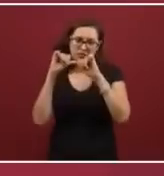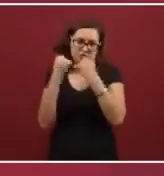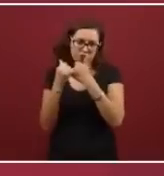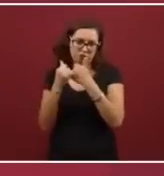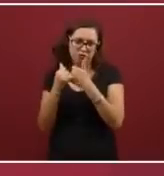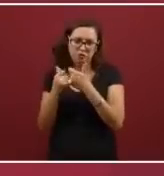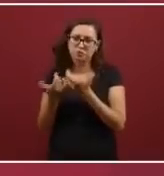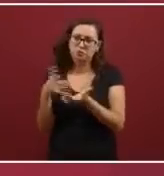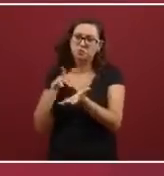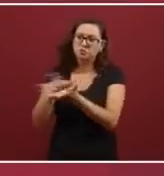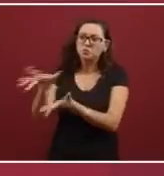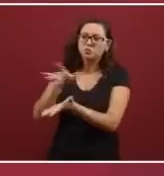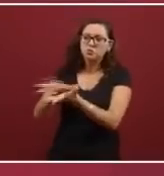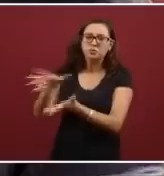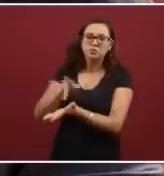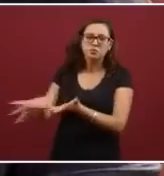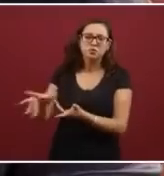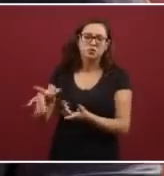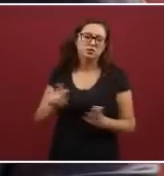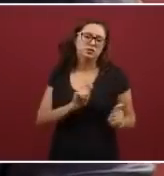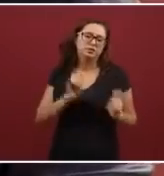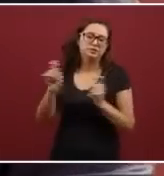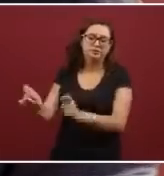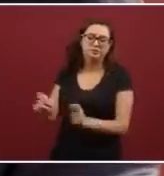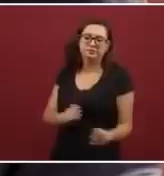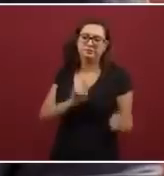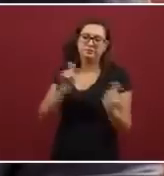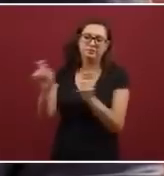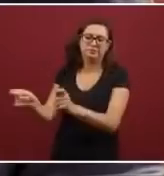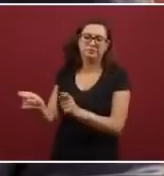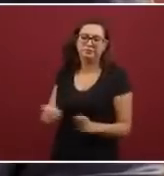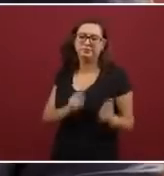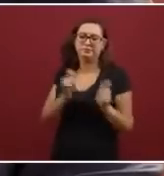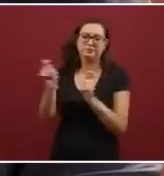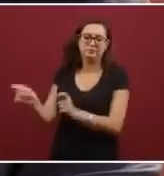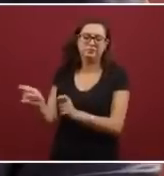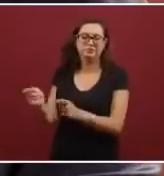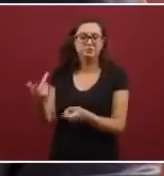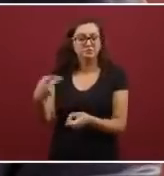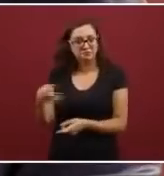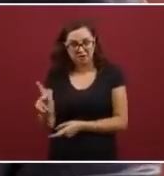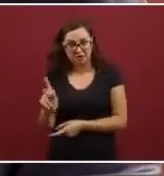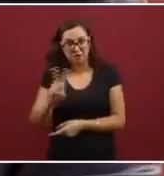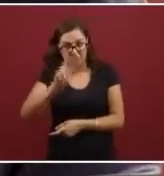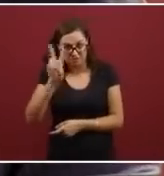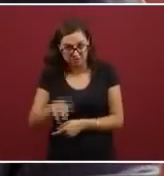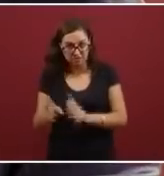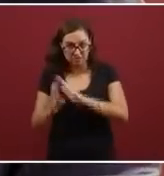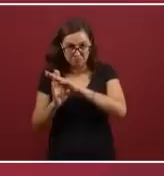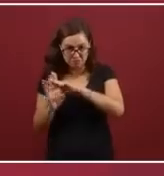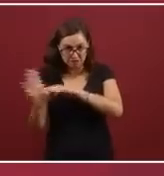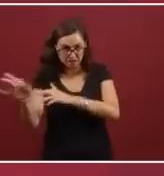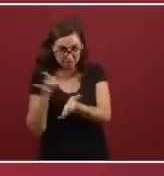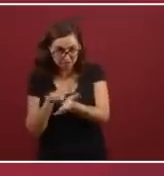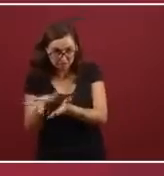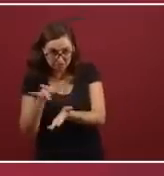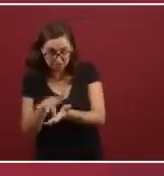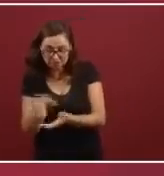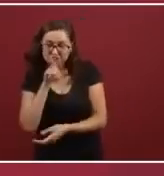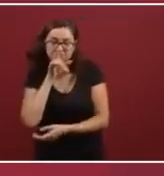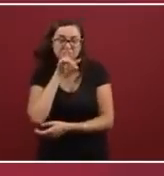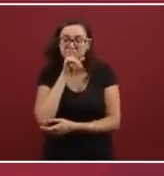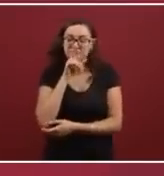dinero al final de cuentas no se les ayudaba a los migrantes y